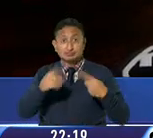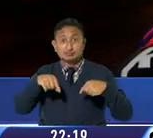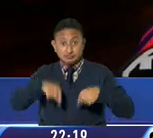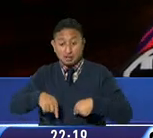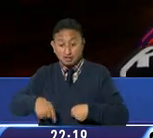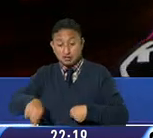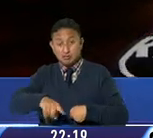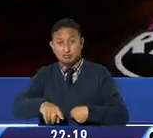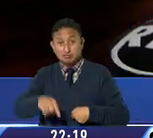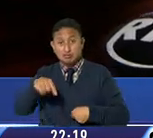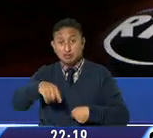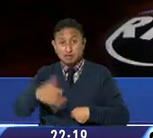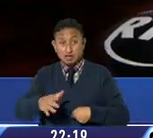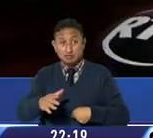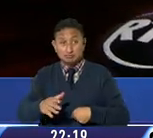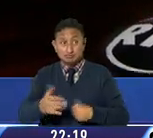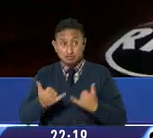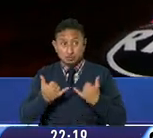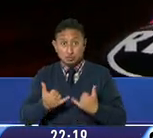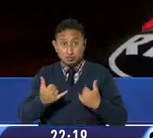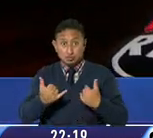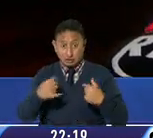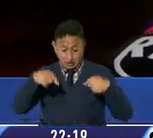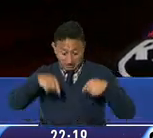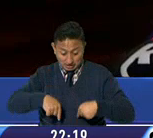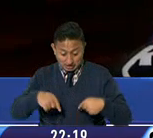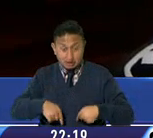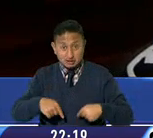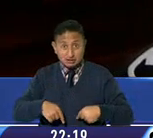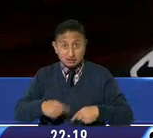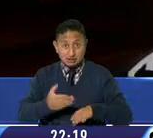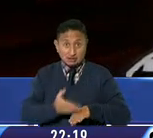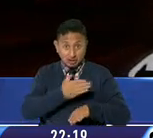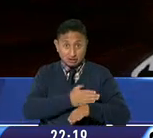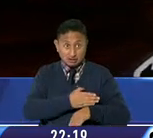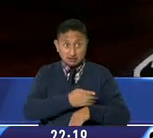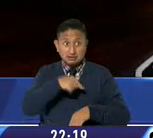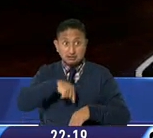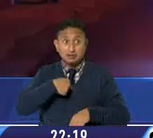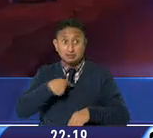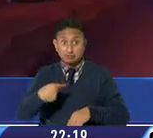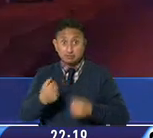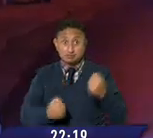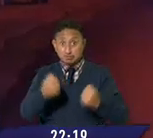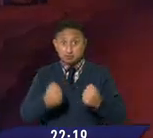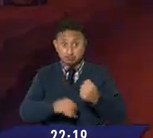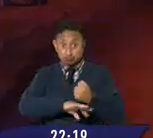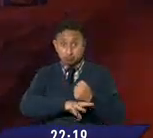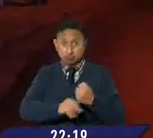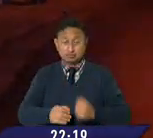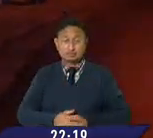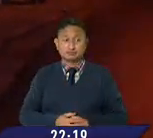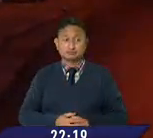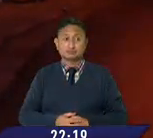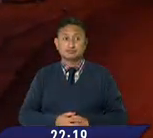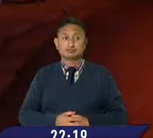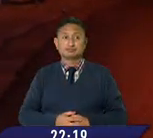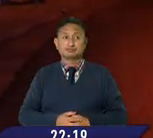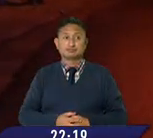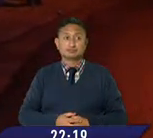hecho, justo en este momento donde estamos parados aquí, se quisieron robar mi carro. Informó Jorge